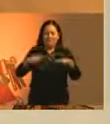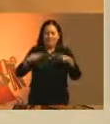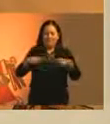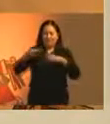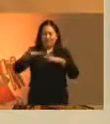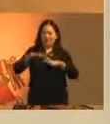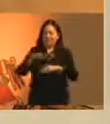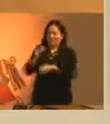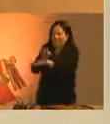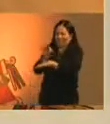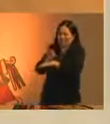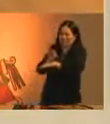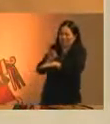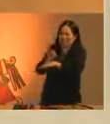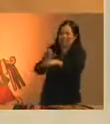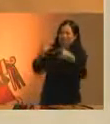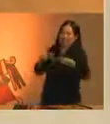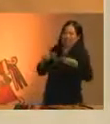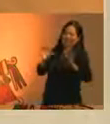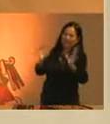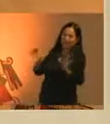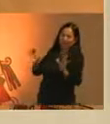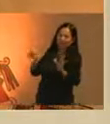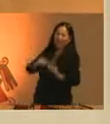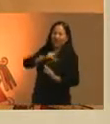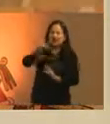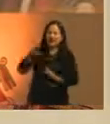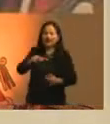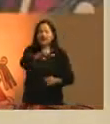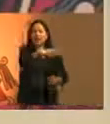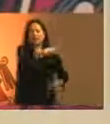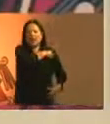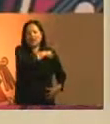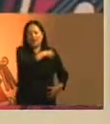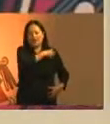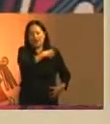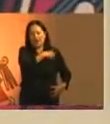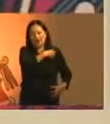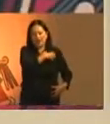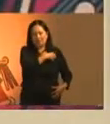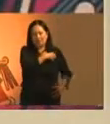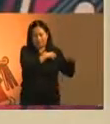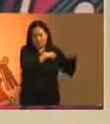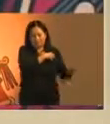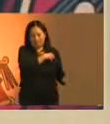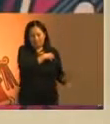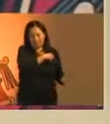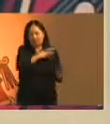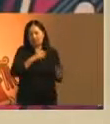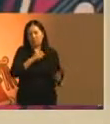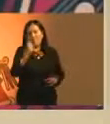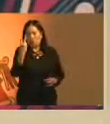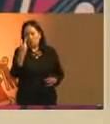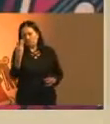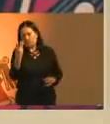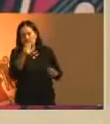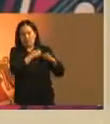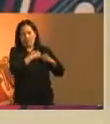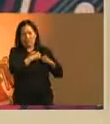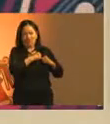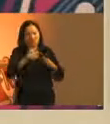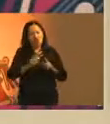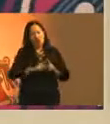conteniendo a la población y el capitán con dos o tres soldados se llevaron